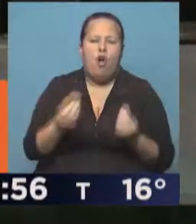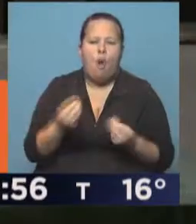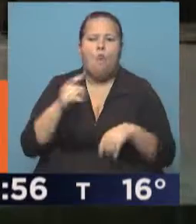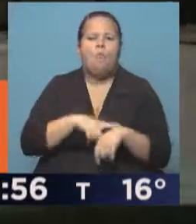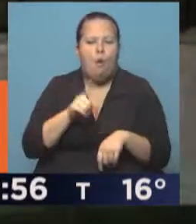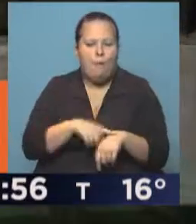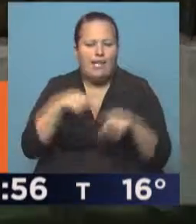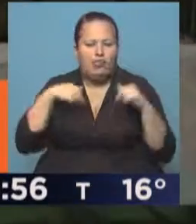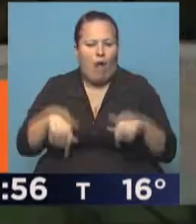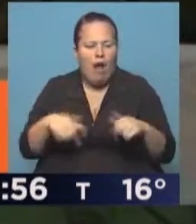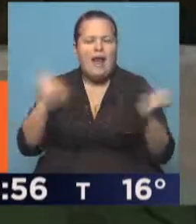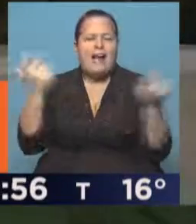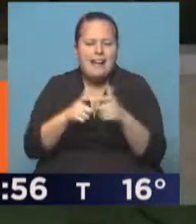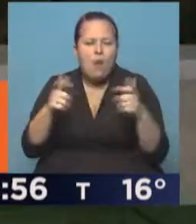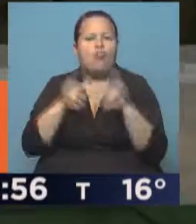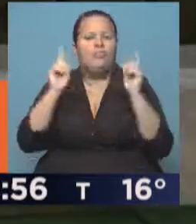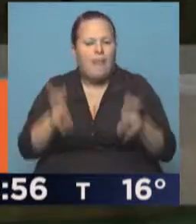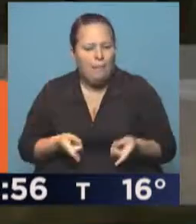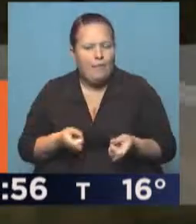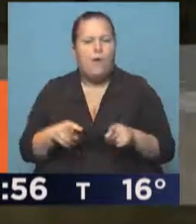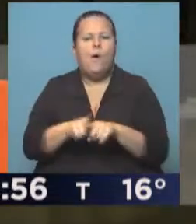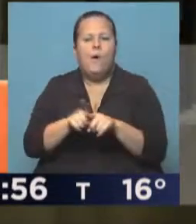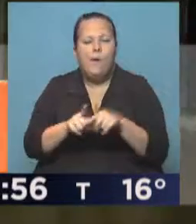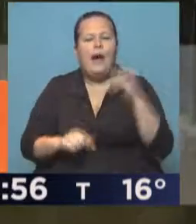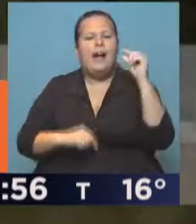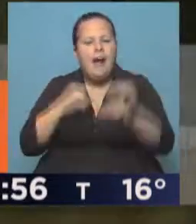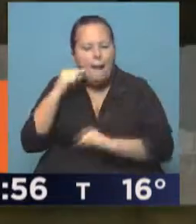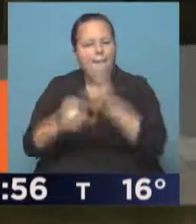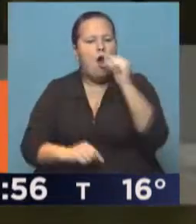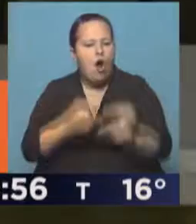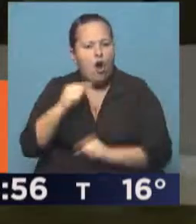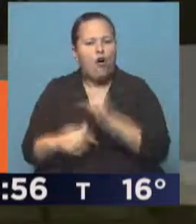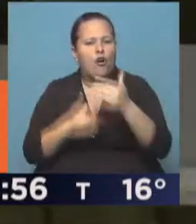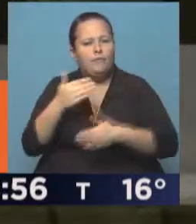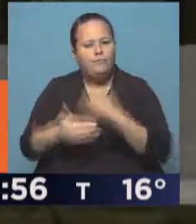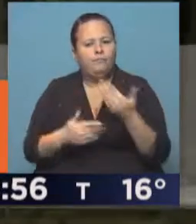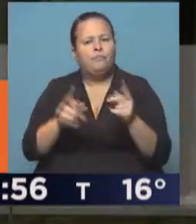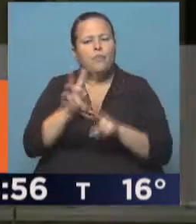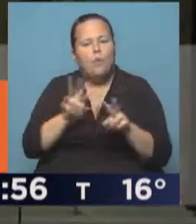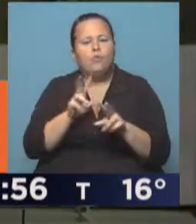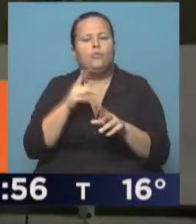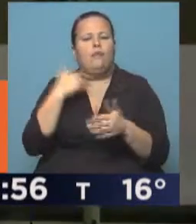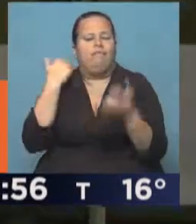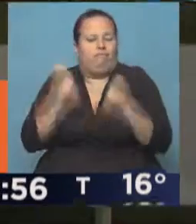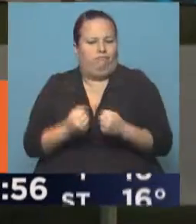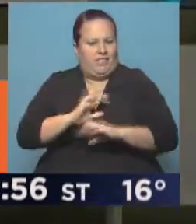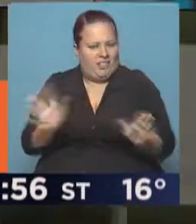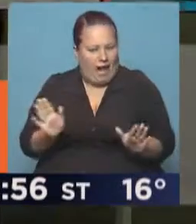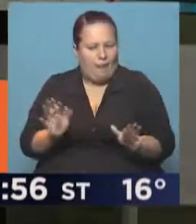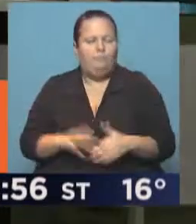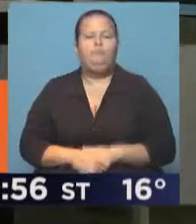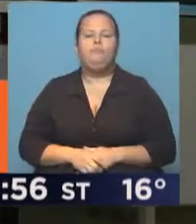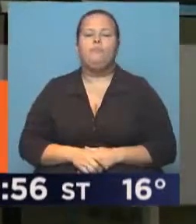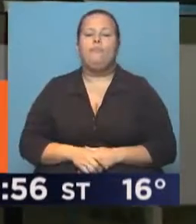momento donde estamos y en las reuniones también como que vamos de a poco y pisando tierra firme